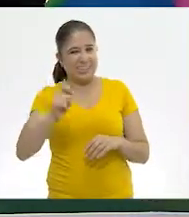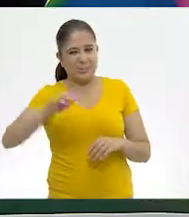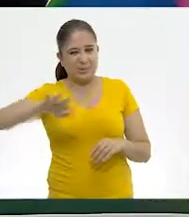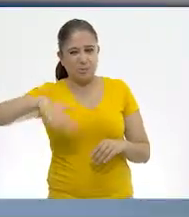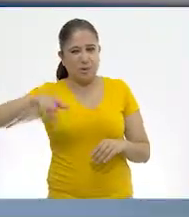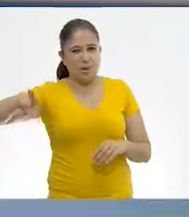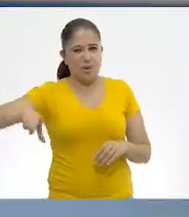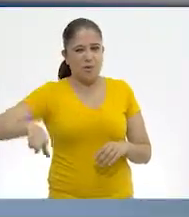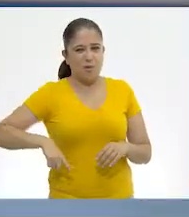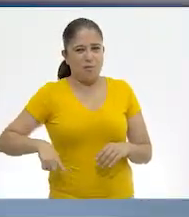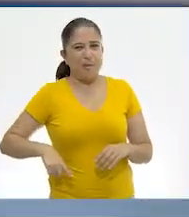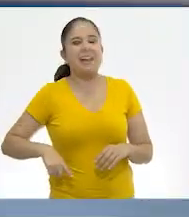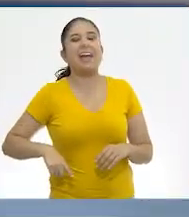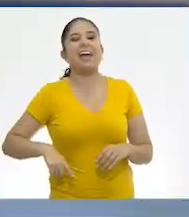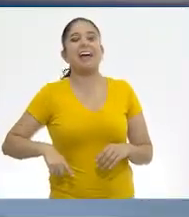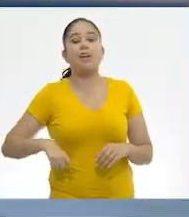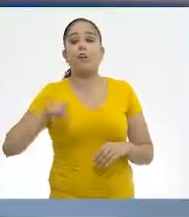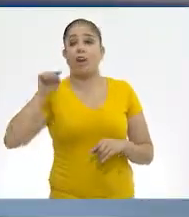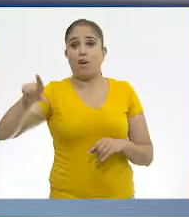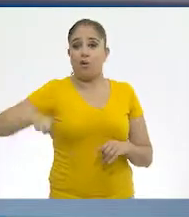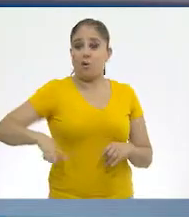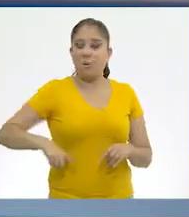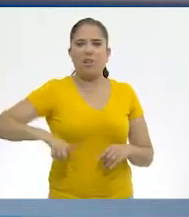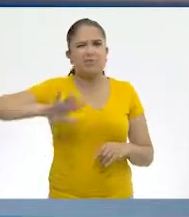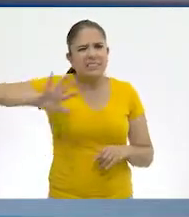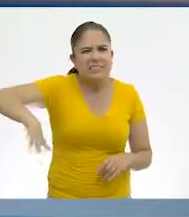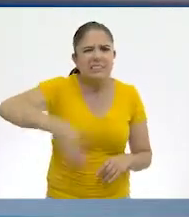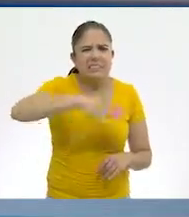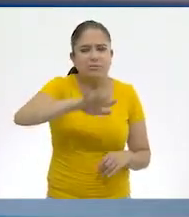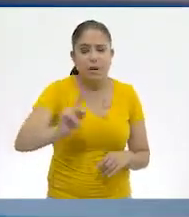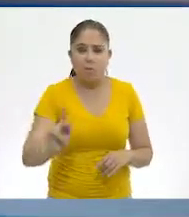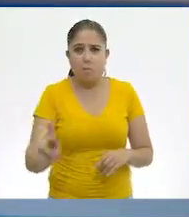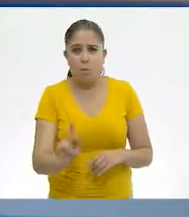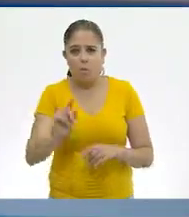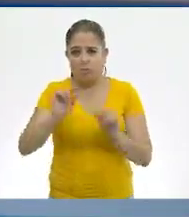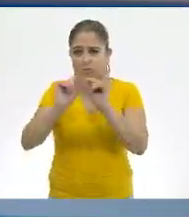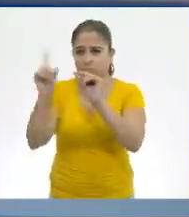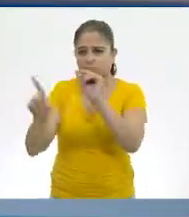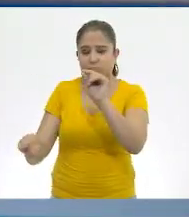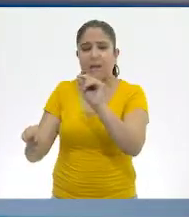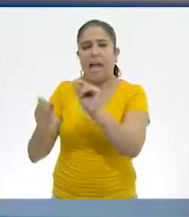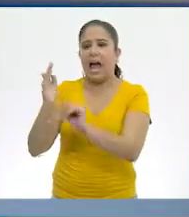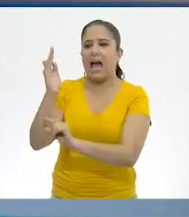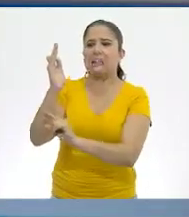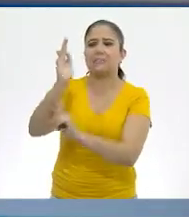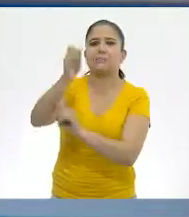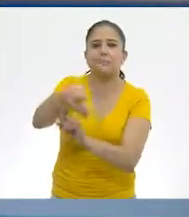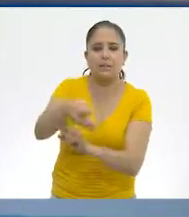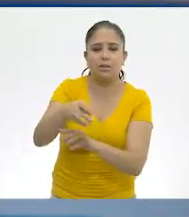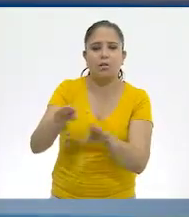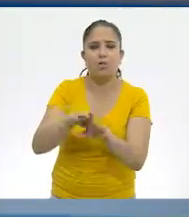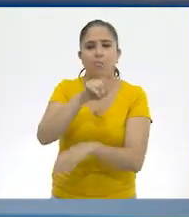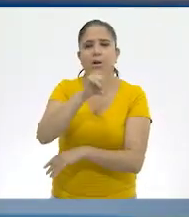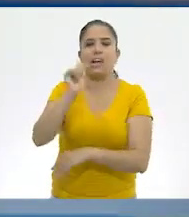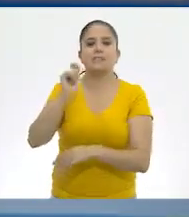el gobierno. Buscaba que el pueblo mexicano lo aceptara como una